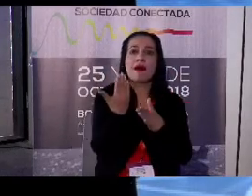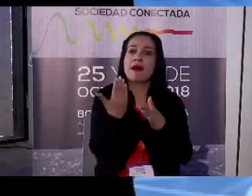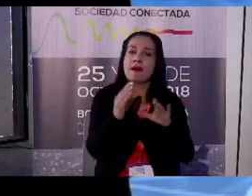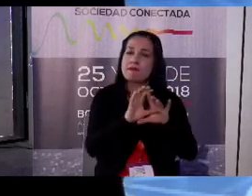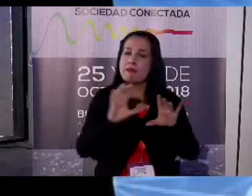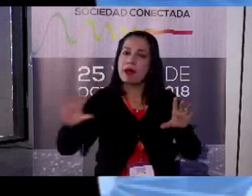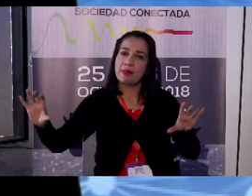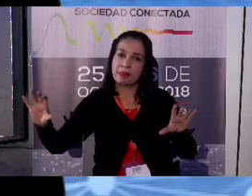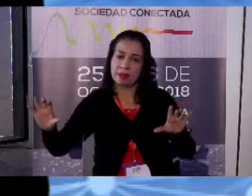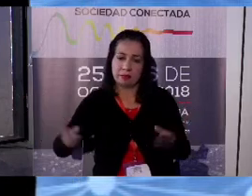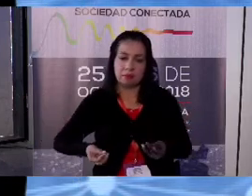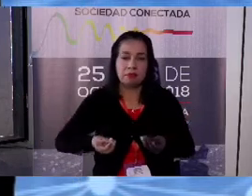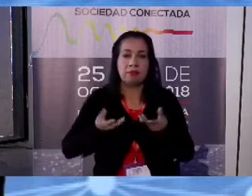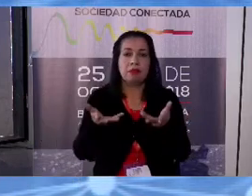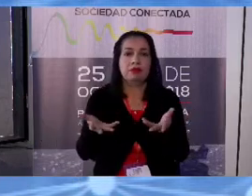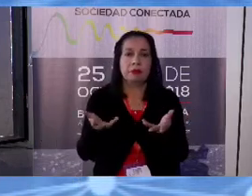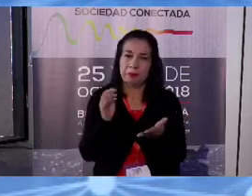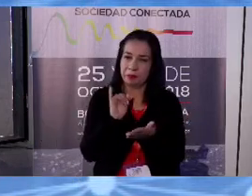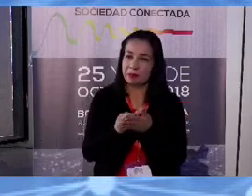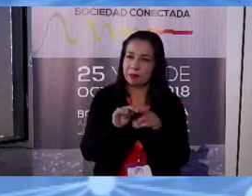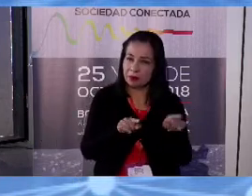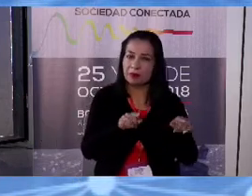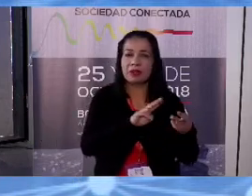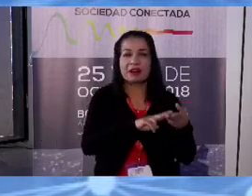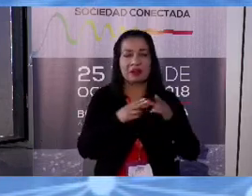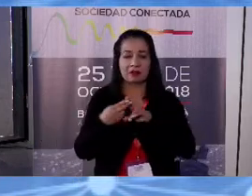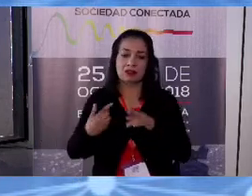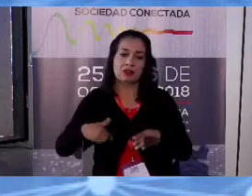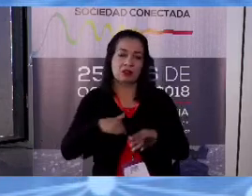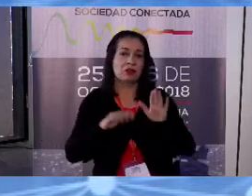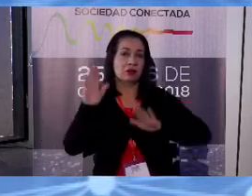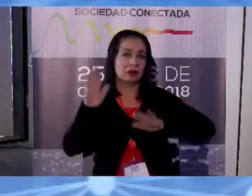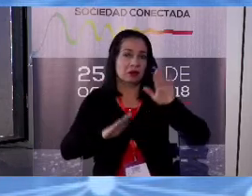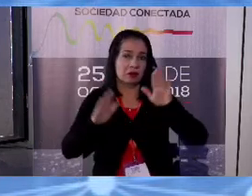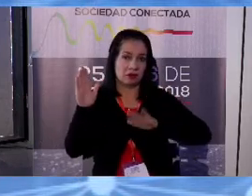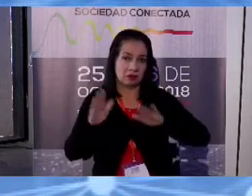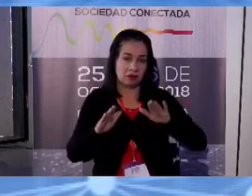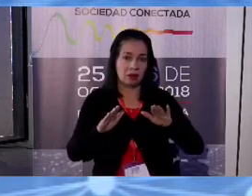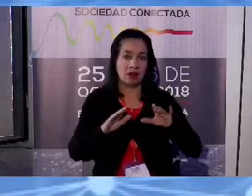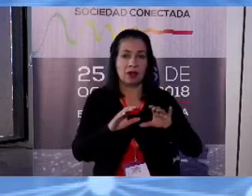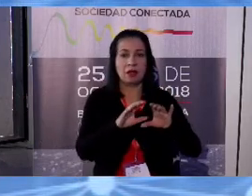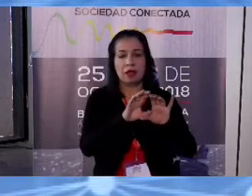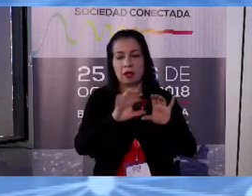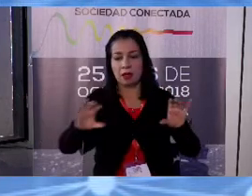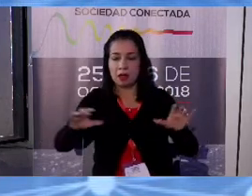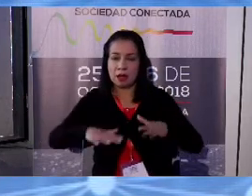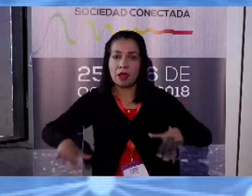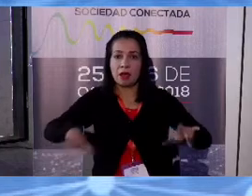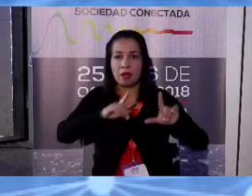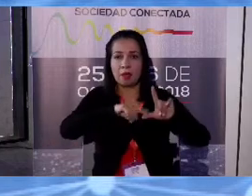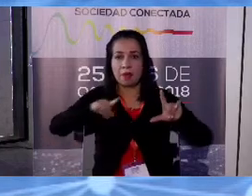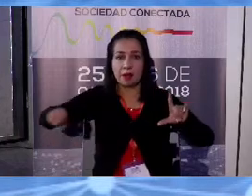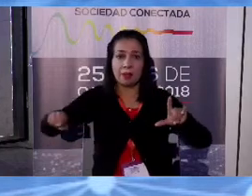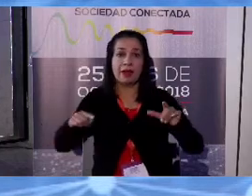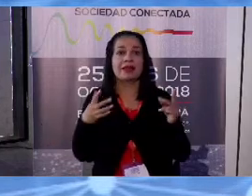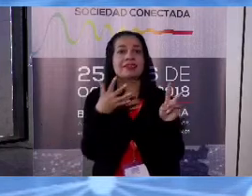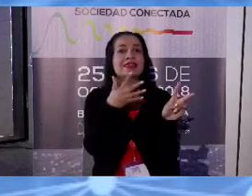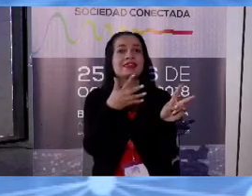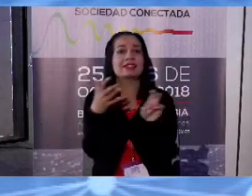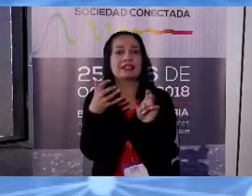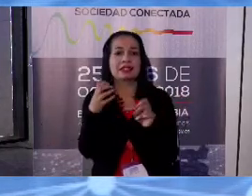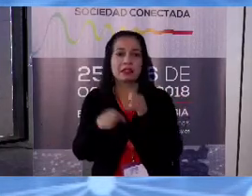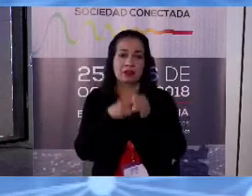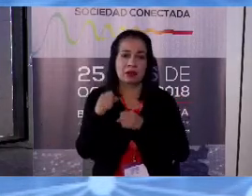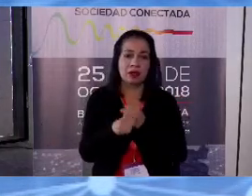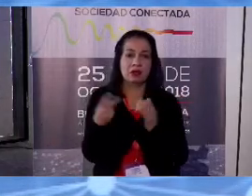al respecto nosotros hicimos la subasta de la banda de 700 en el 2017 comenzó en el